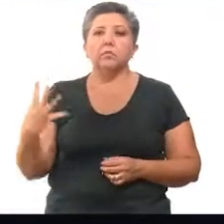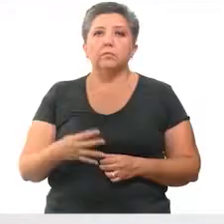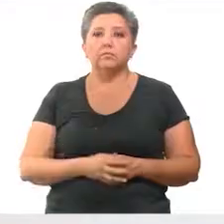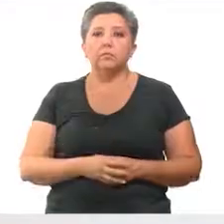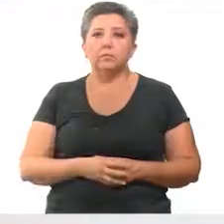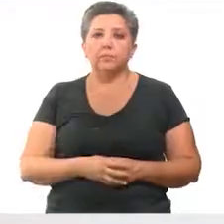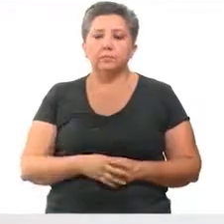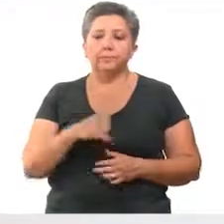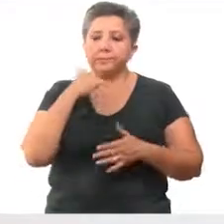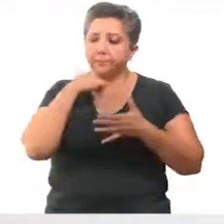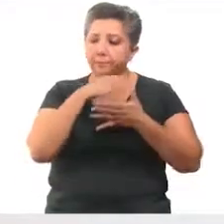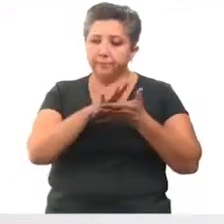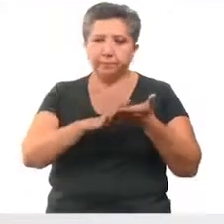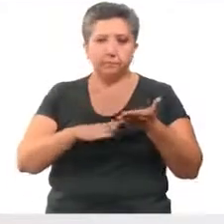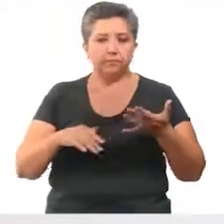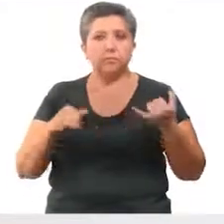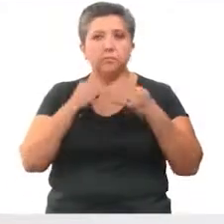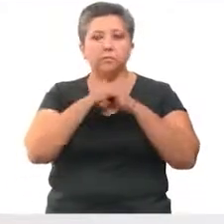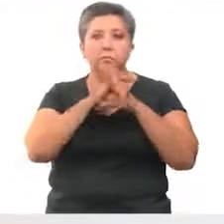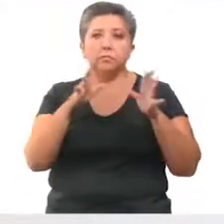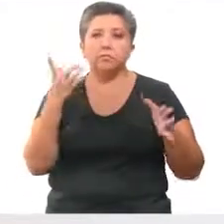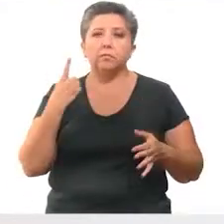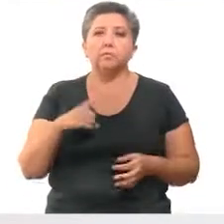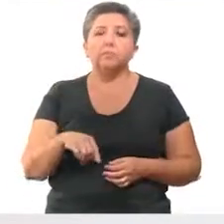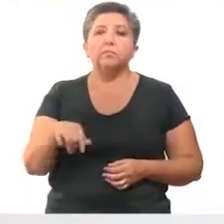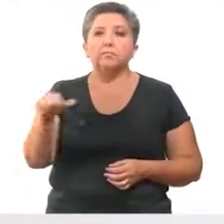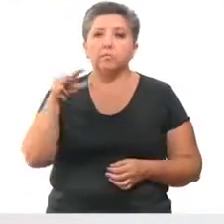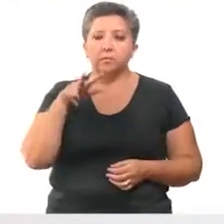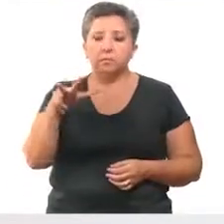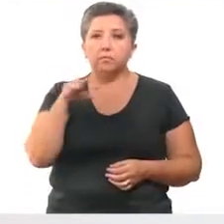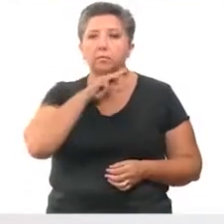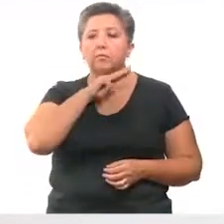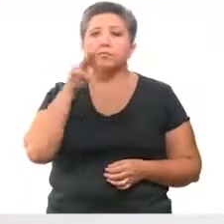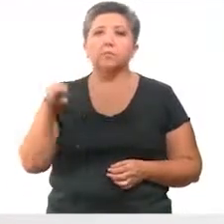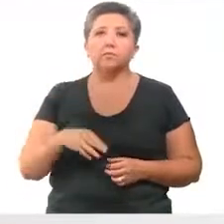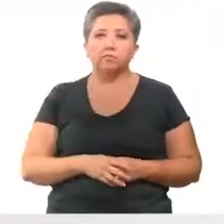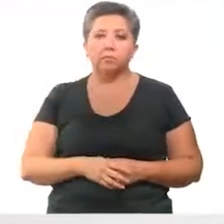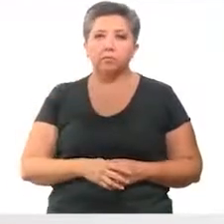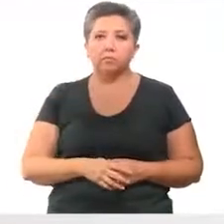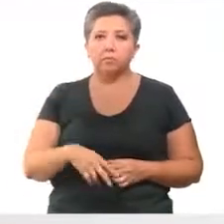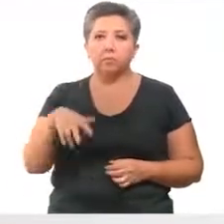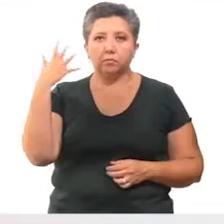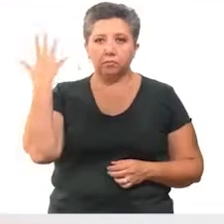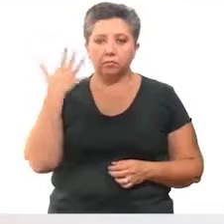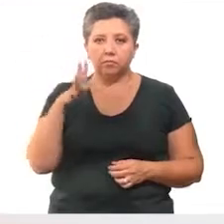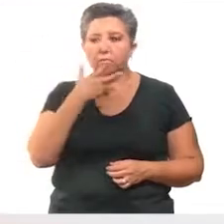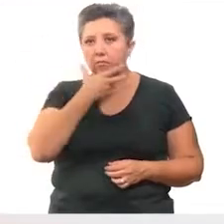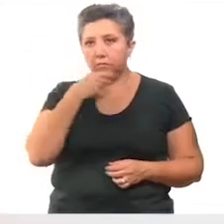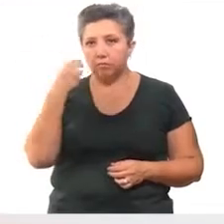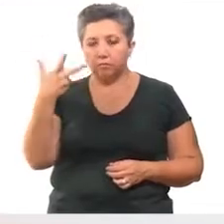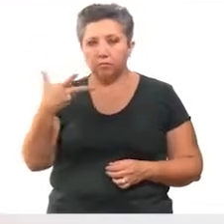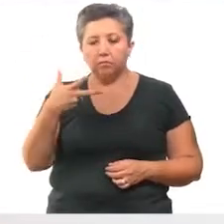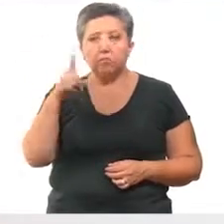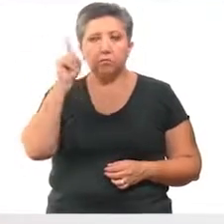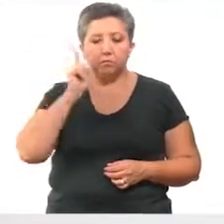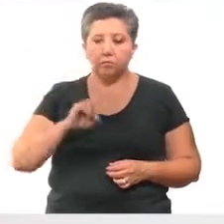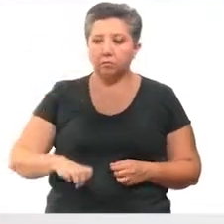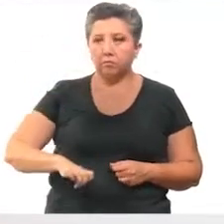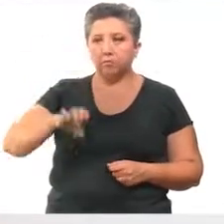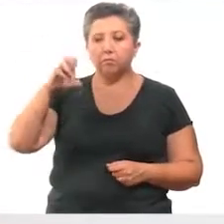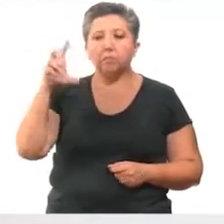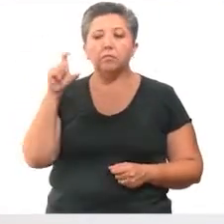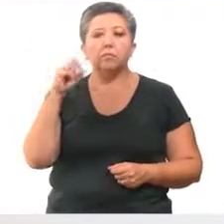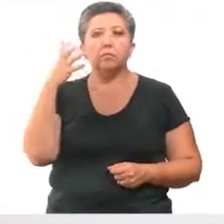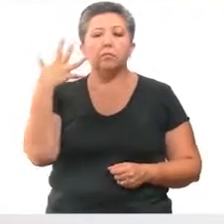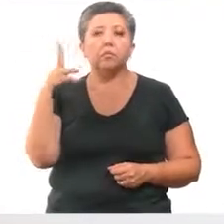7.284. Lamentablemente en este parte médico informamos de 18 fallecimientos. Son 10 hombres y 8 mujeres, de un rango de edad